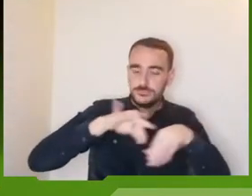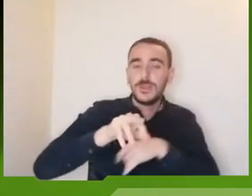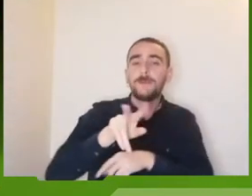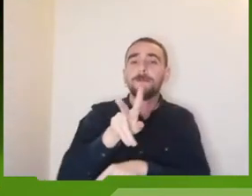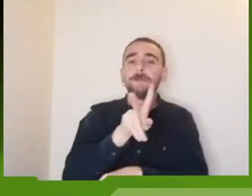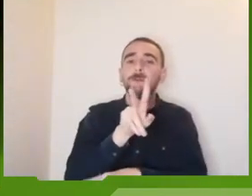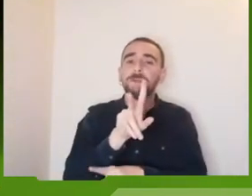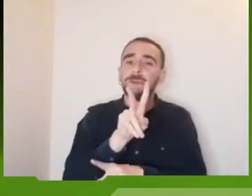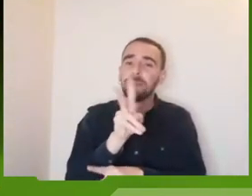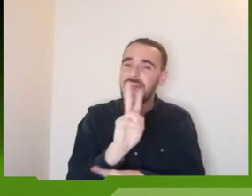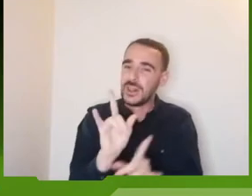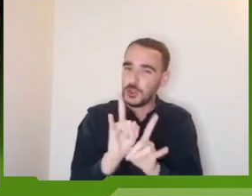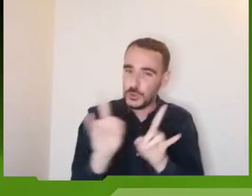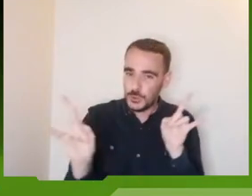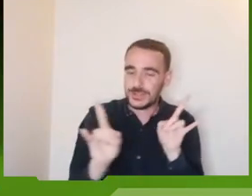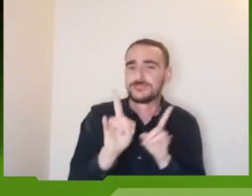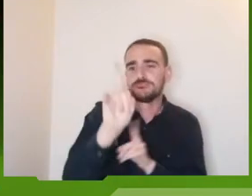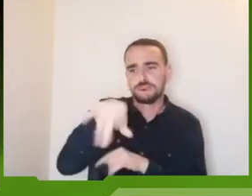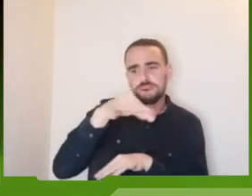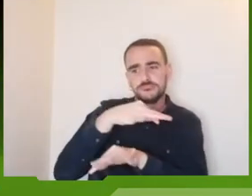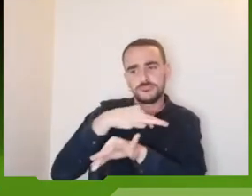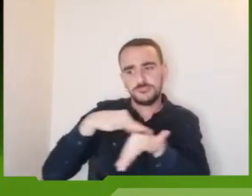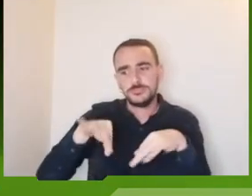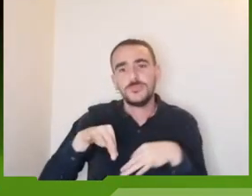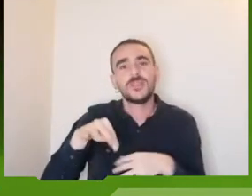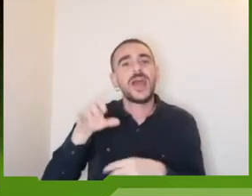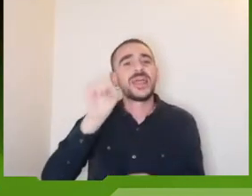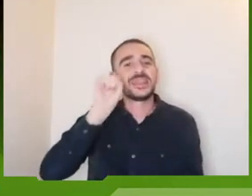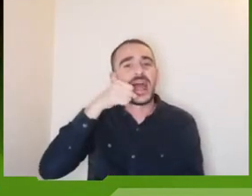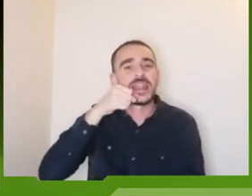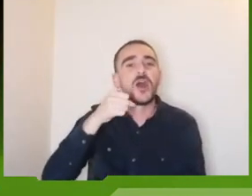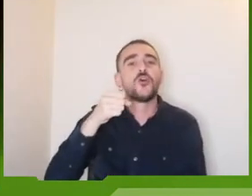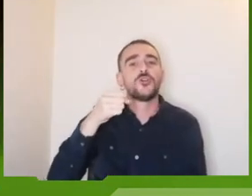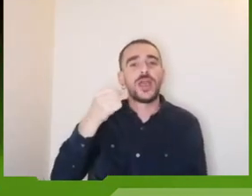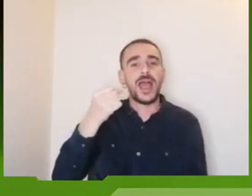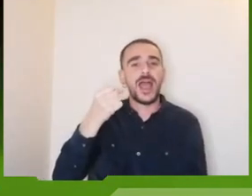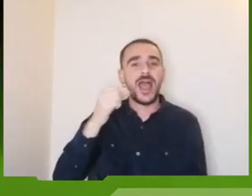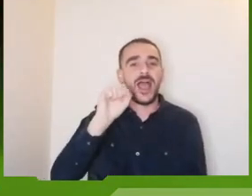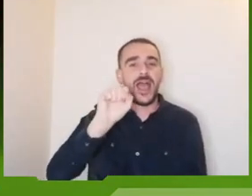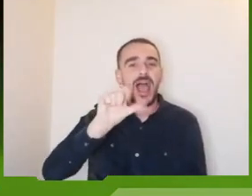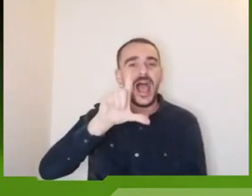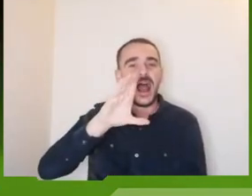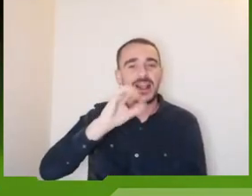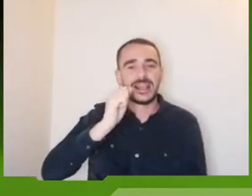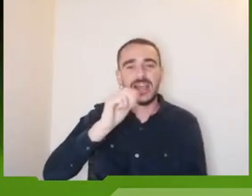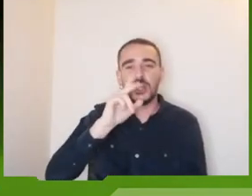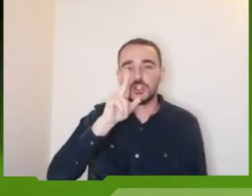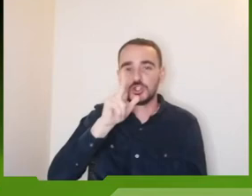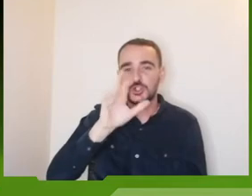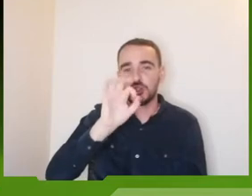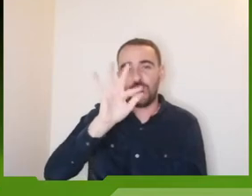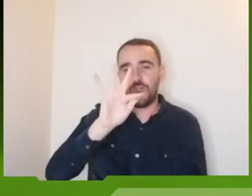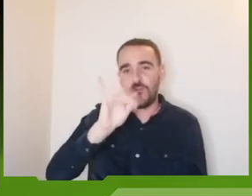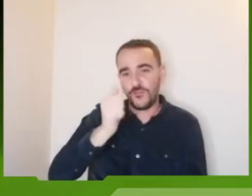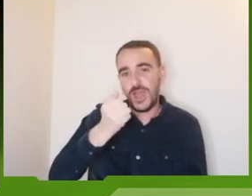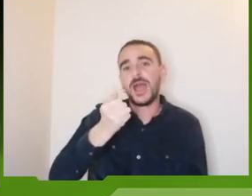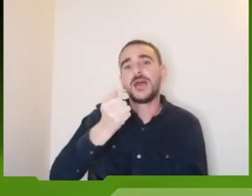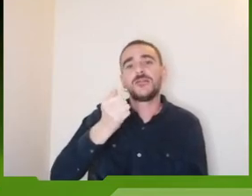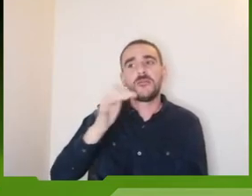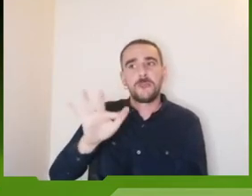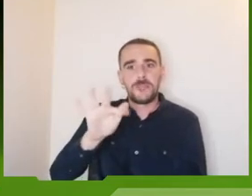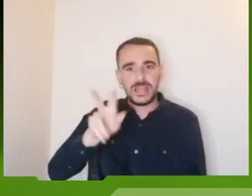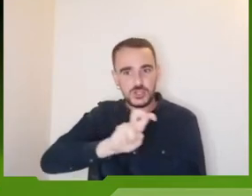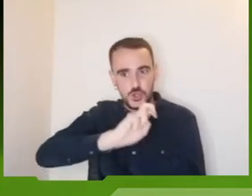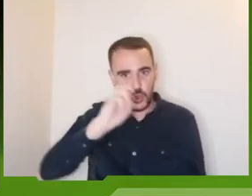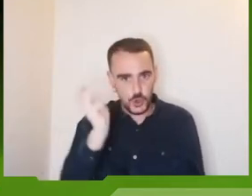con coliflor, con eso, zanahorias, carchofa y acelgas, lo que queráis, con